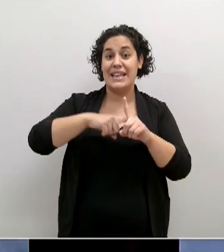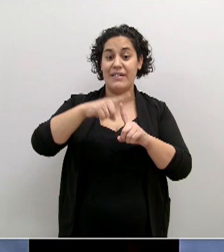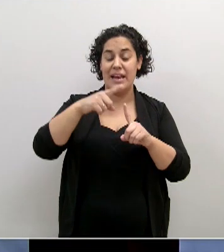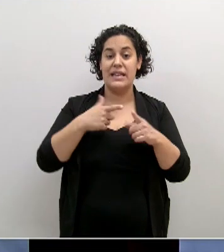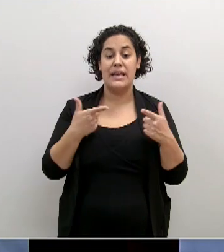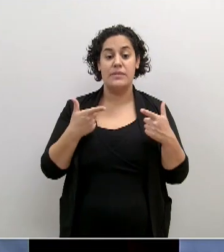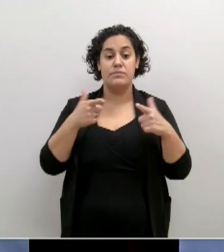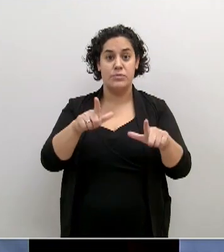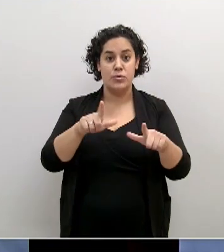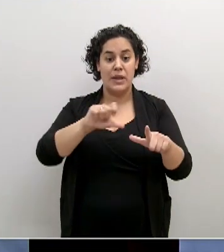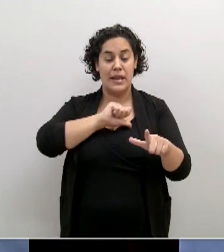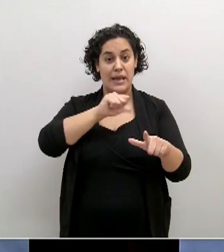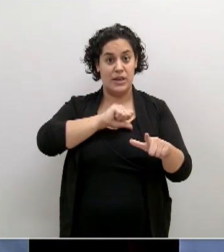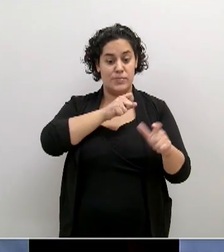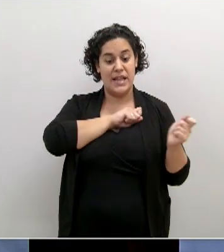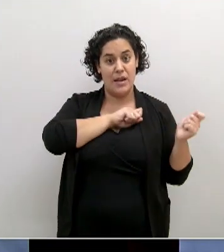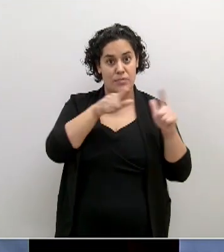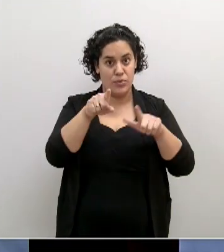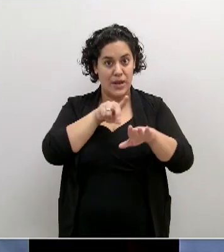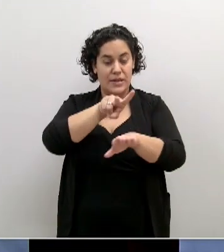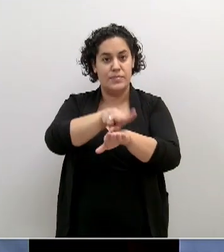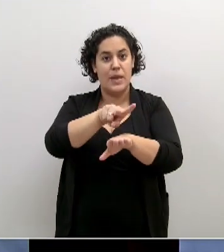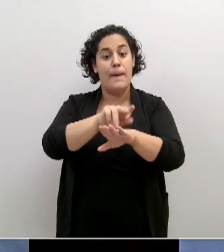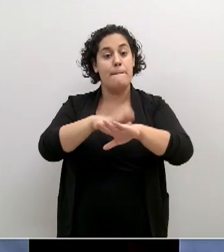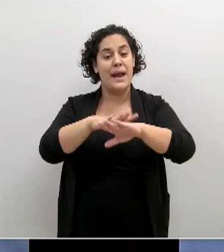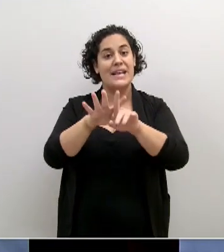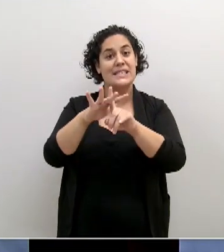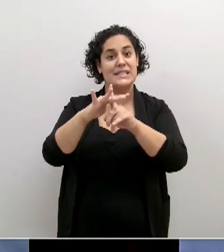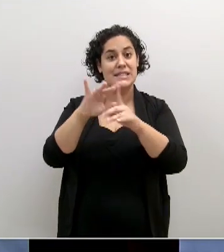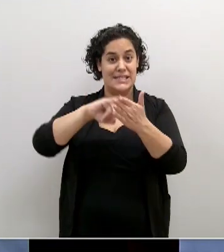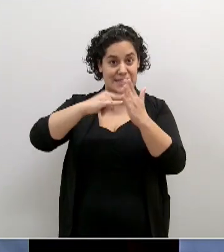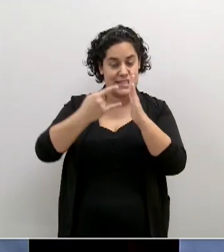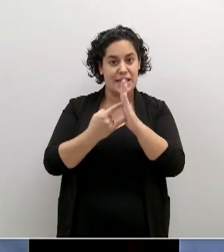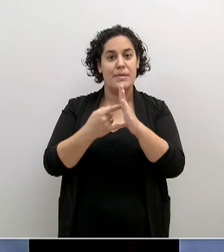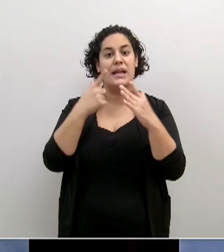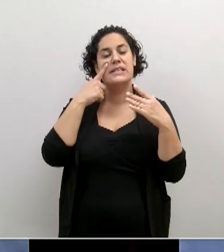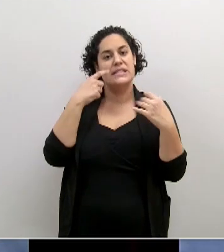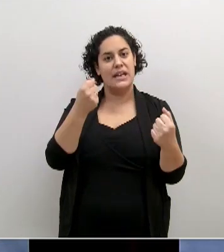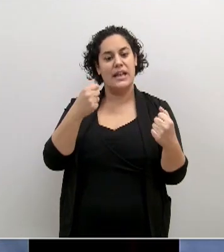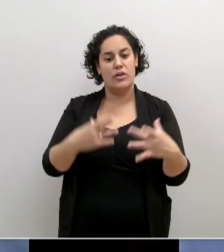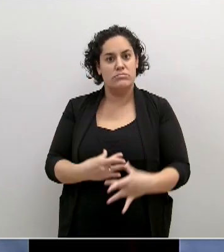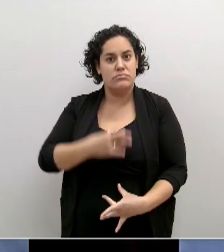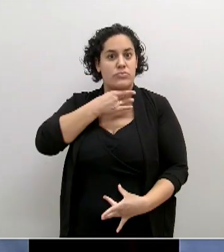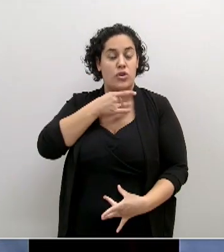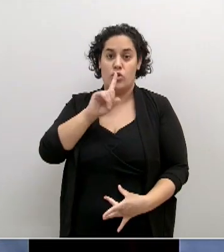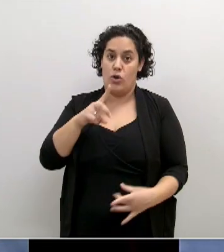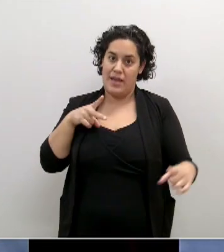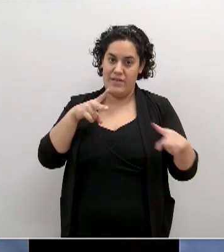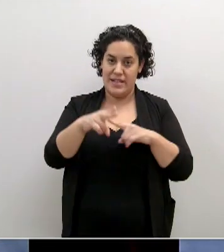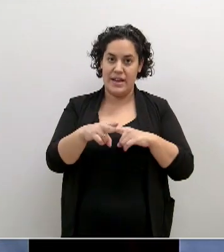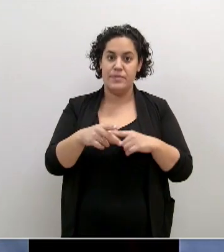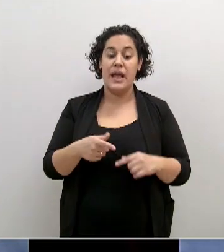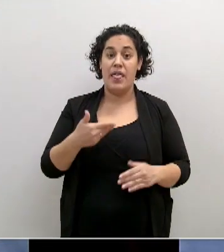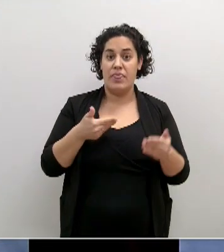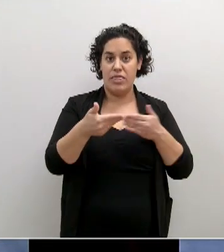y las camas, ha dicho que para que el sistema sanitario no colapse, que nos espera un durísimo mes con esas 350